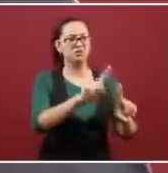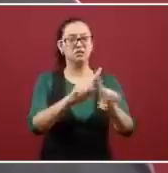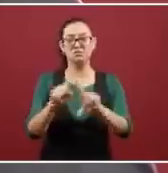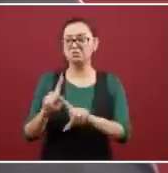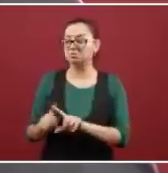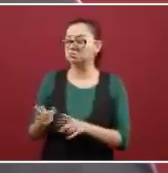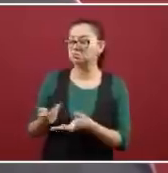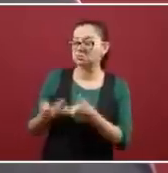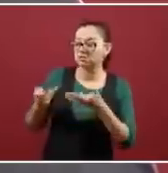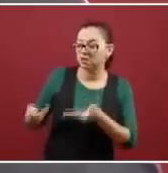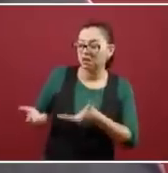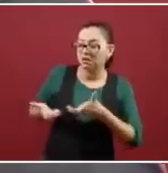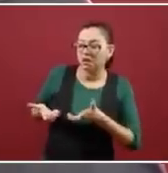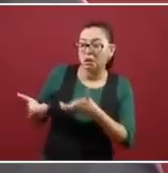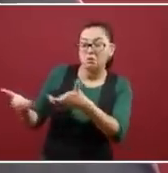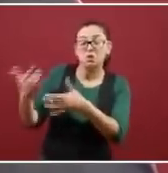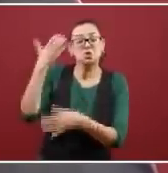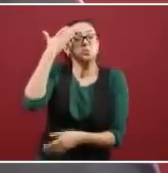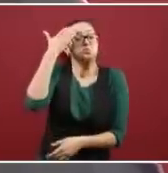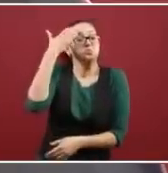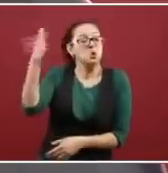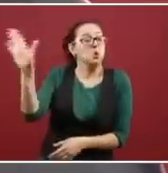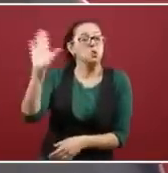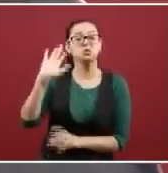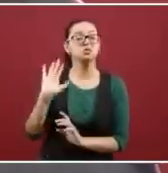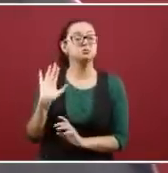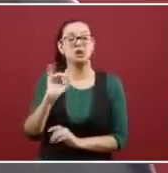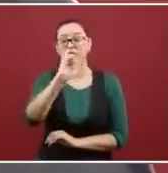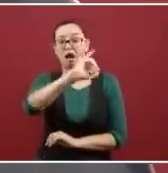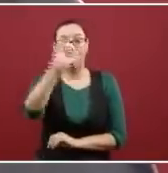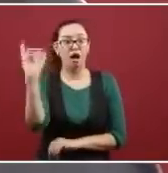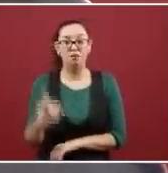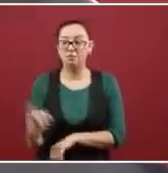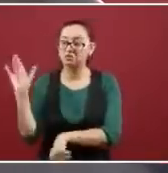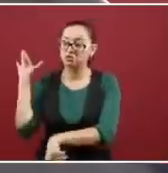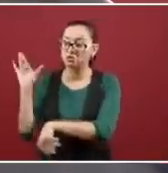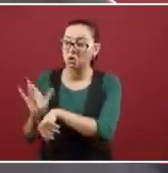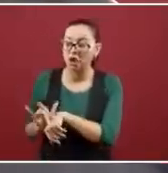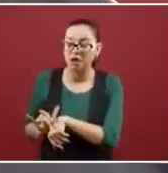Todo era como un mundo virtual.